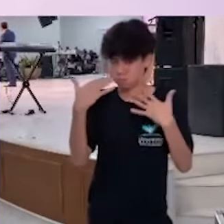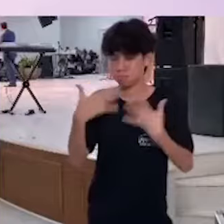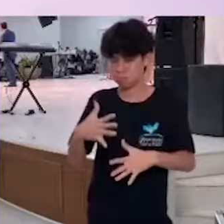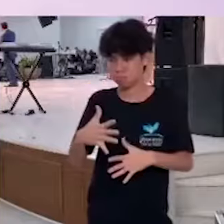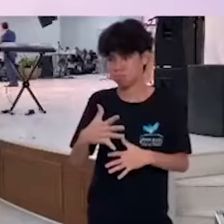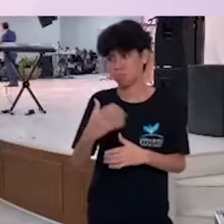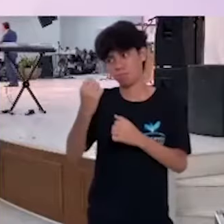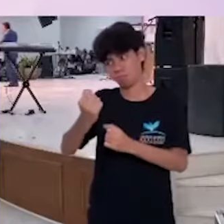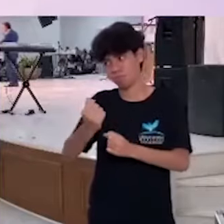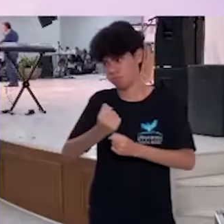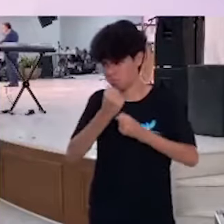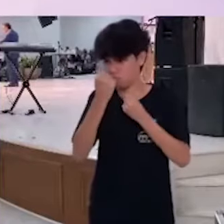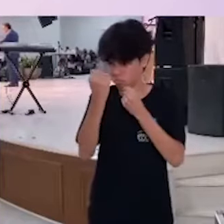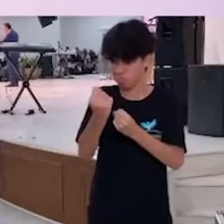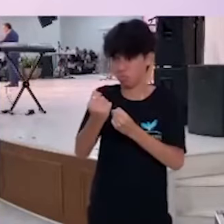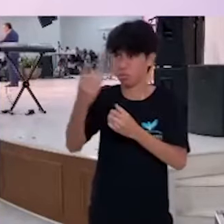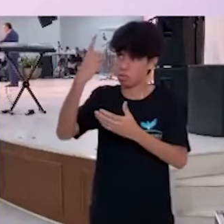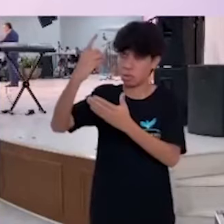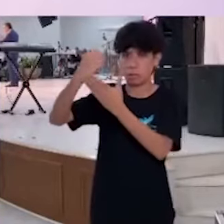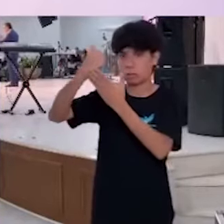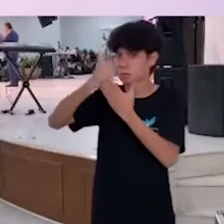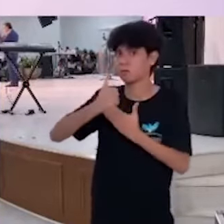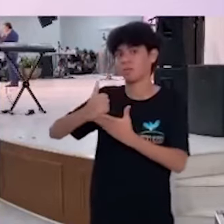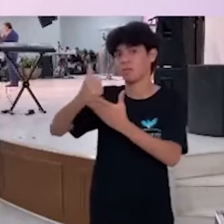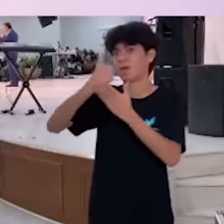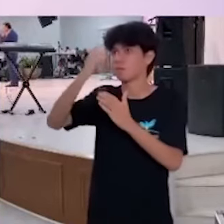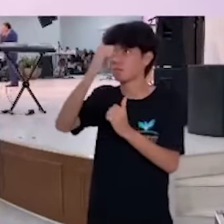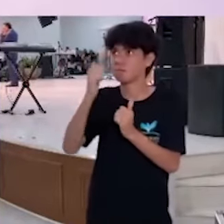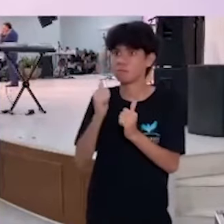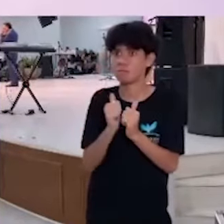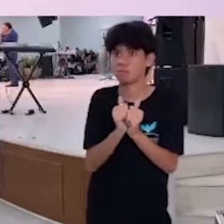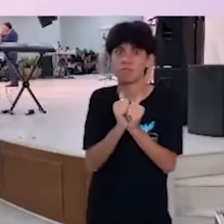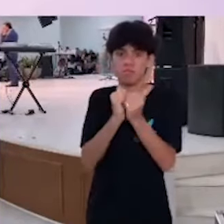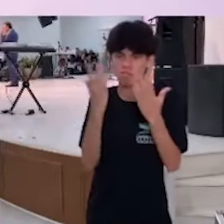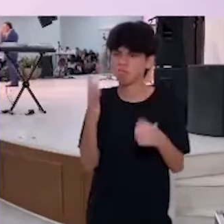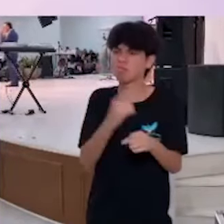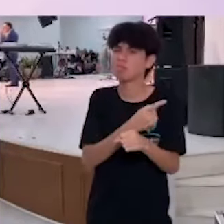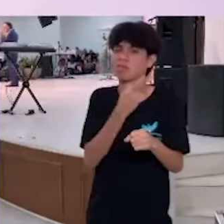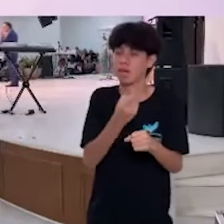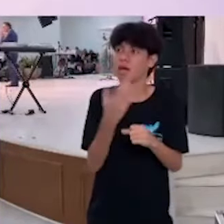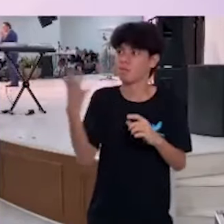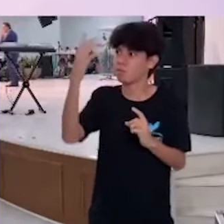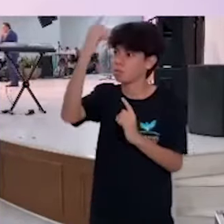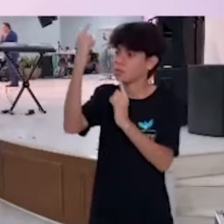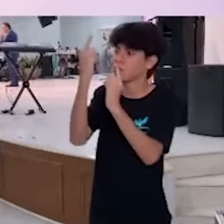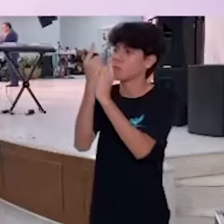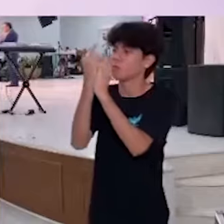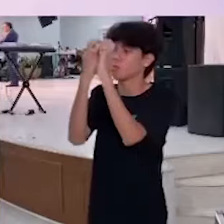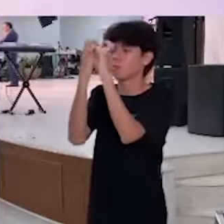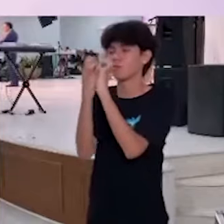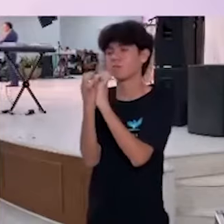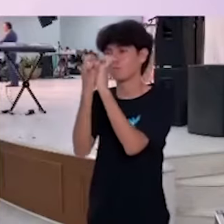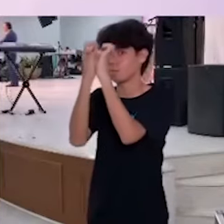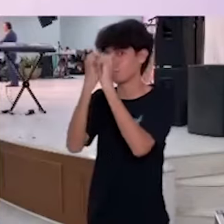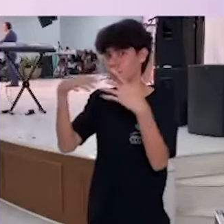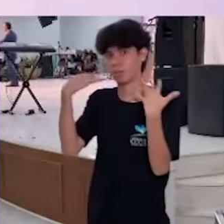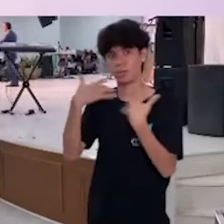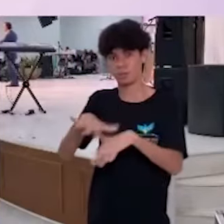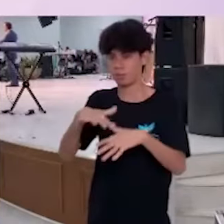experimentado? La oración es muy poderosa porque crea entre Dios y nosotros una intimidad muy